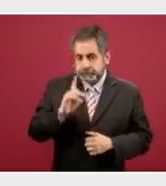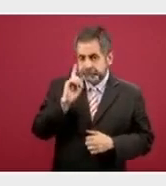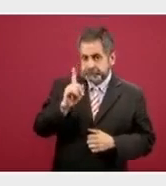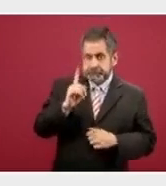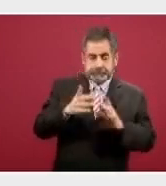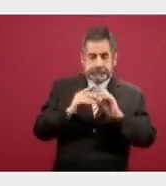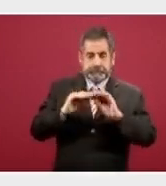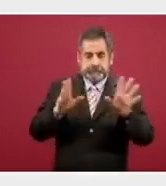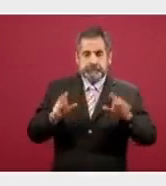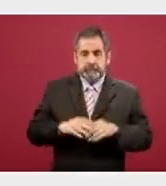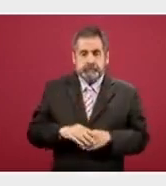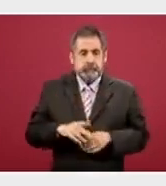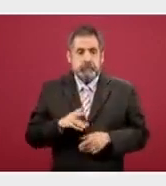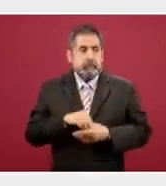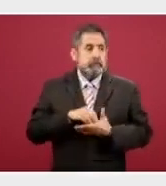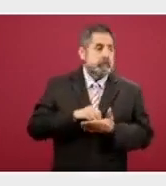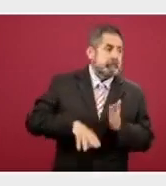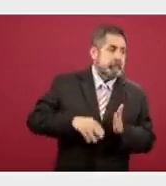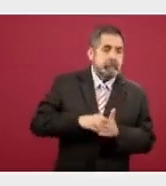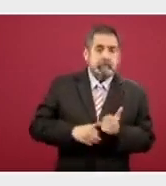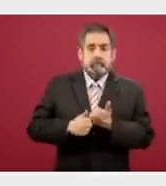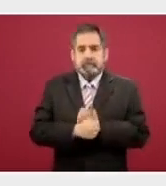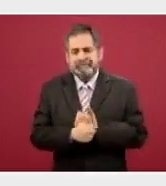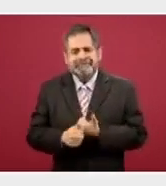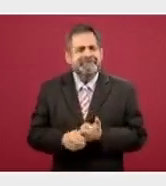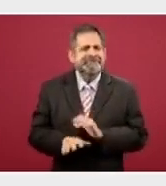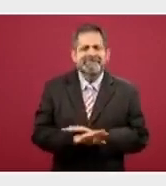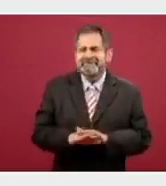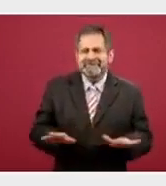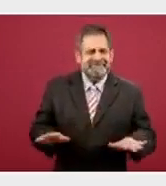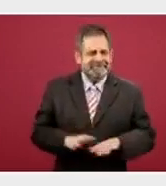de manera directa, no es ningún misterio y no tenemos que ocultar nada.